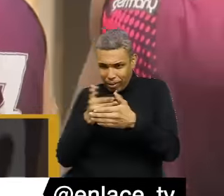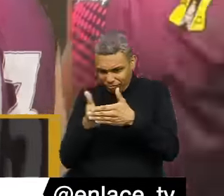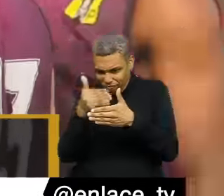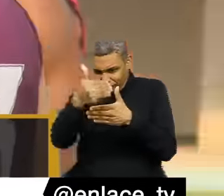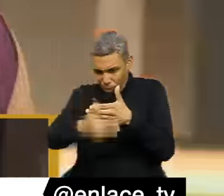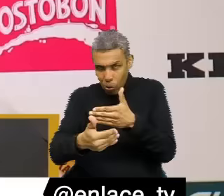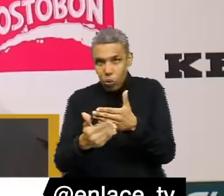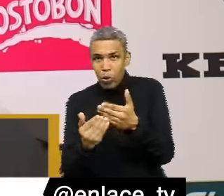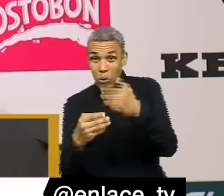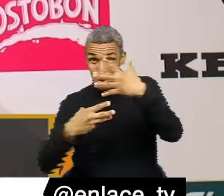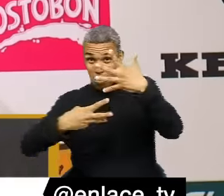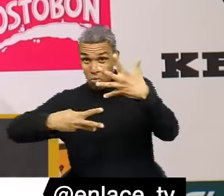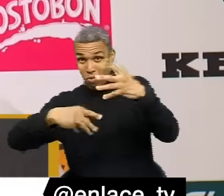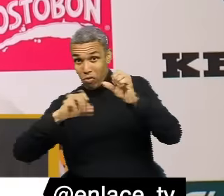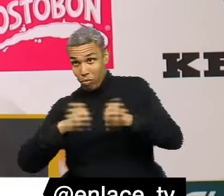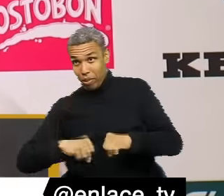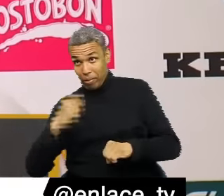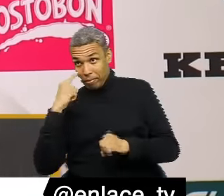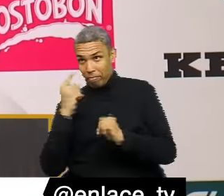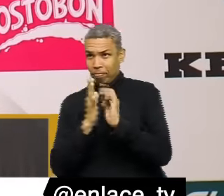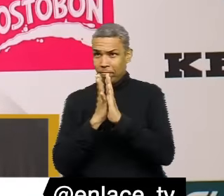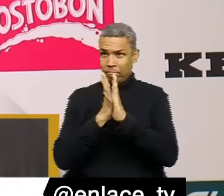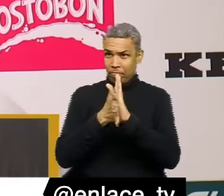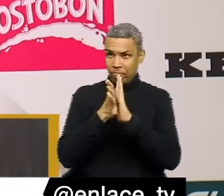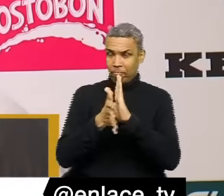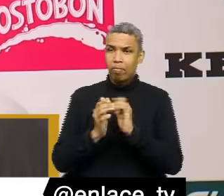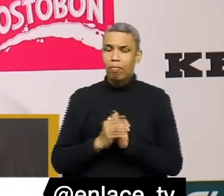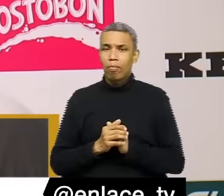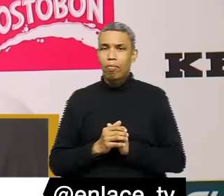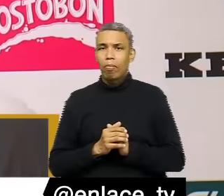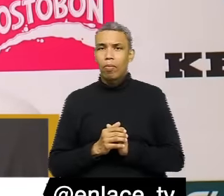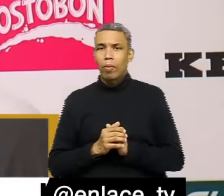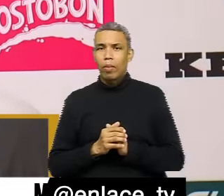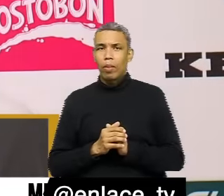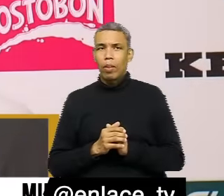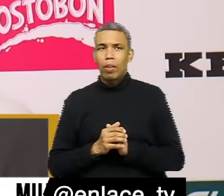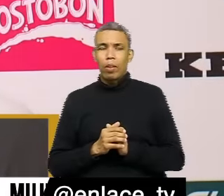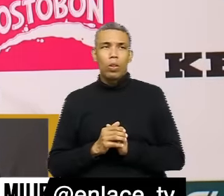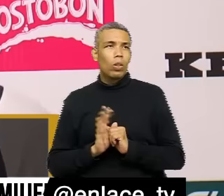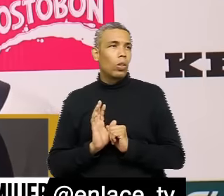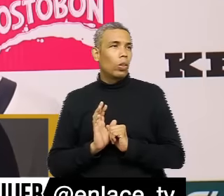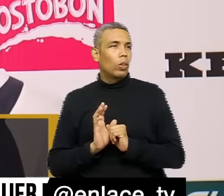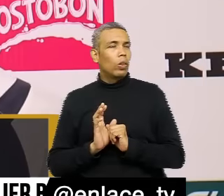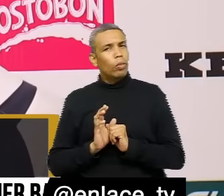Siempre he dicho que el jugador número 12 es importante.